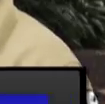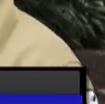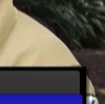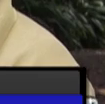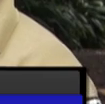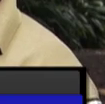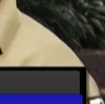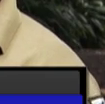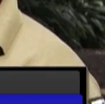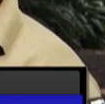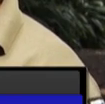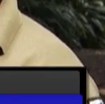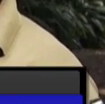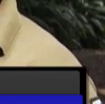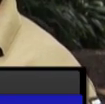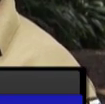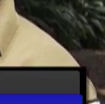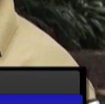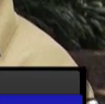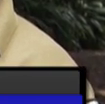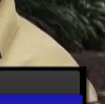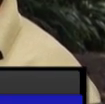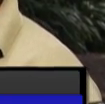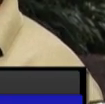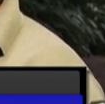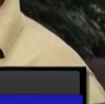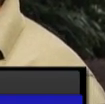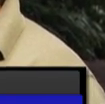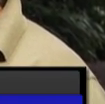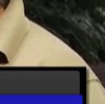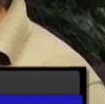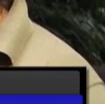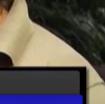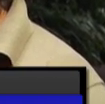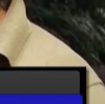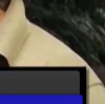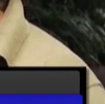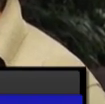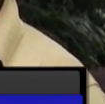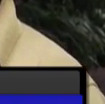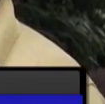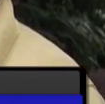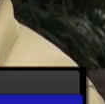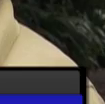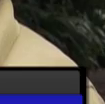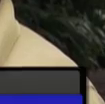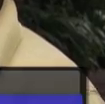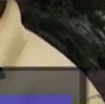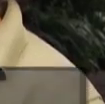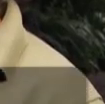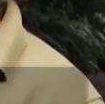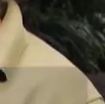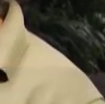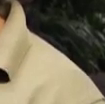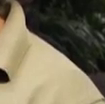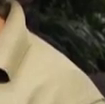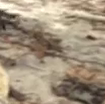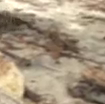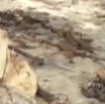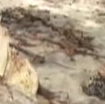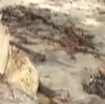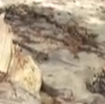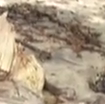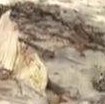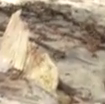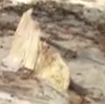principal problemática que presenta el Parque Nacional Manuel Antonio es debido a la alta visitación y a la alimentación que